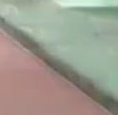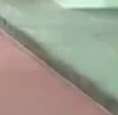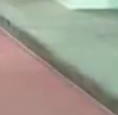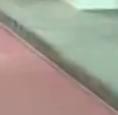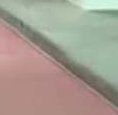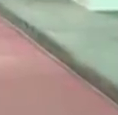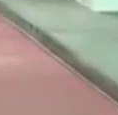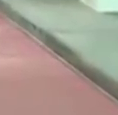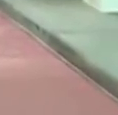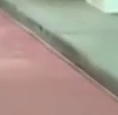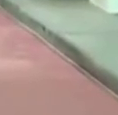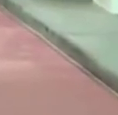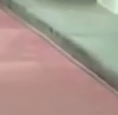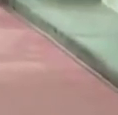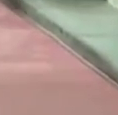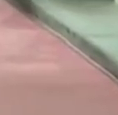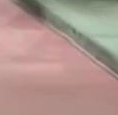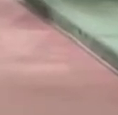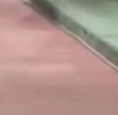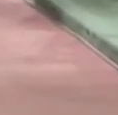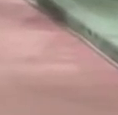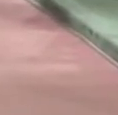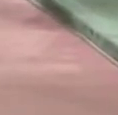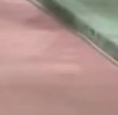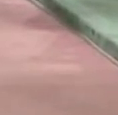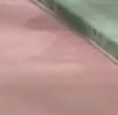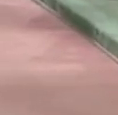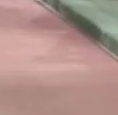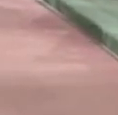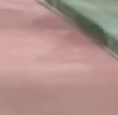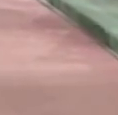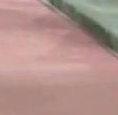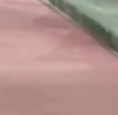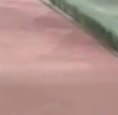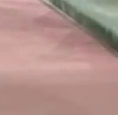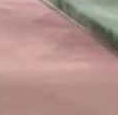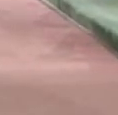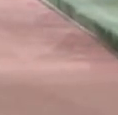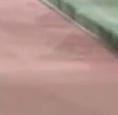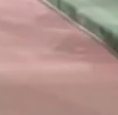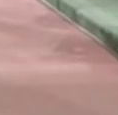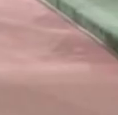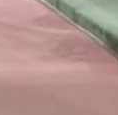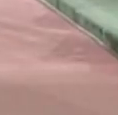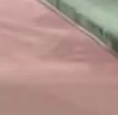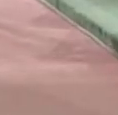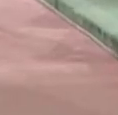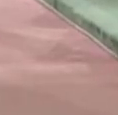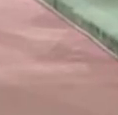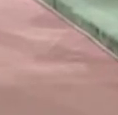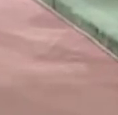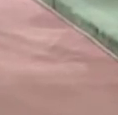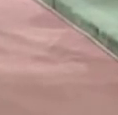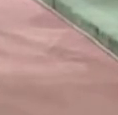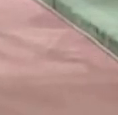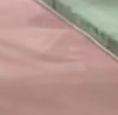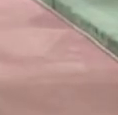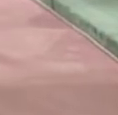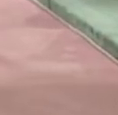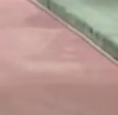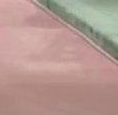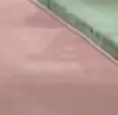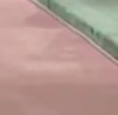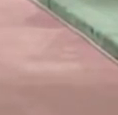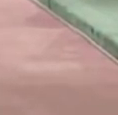Muy buenas tardes. Damos la bienvenida al ciudadano Nicolás Maduro Moros, presidente constitucional de la